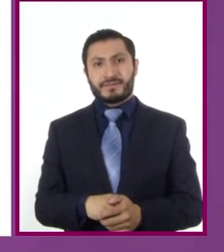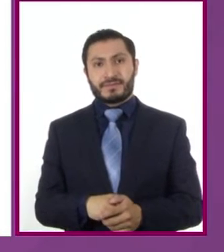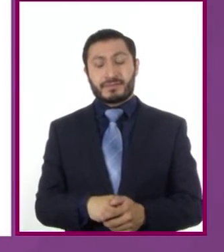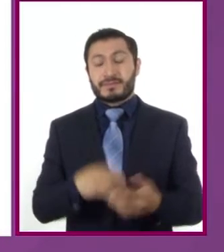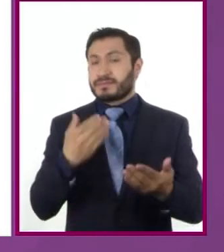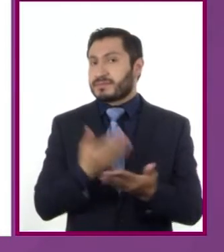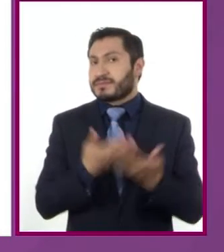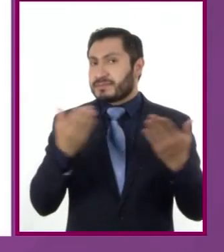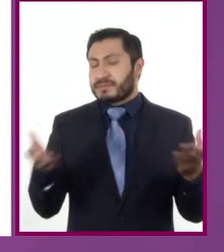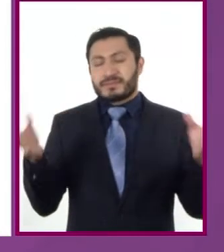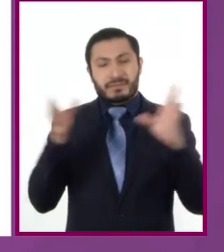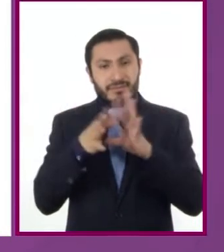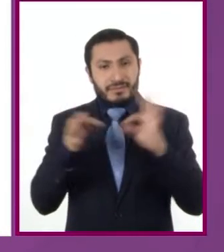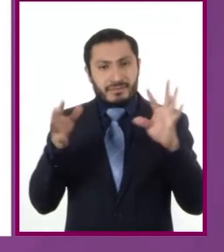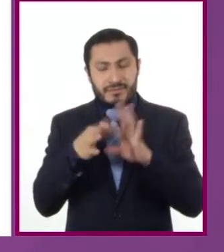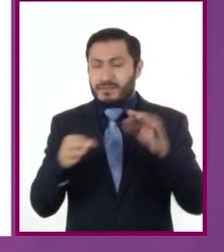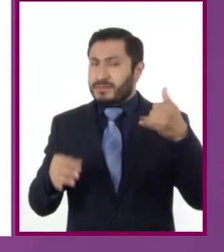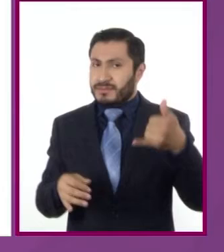Hemos despejado Y.